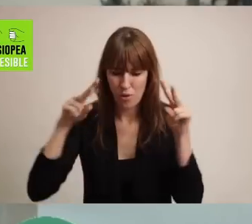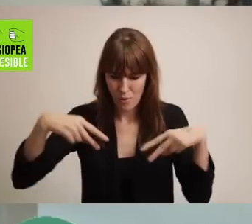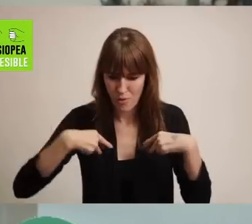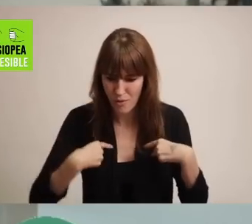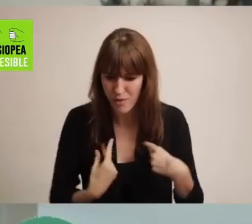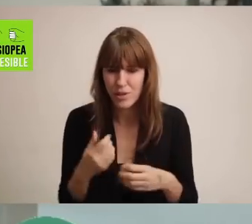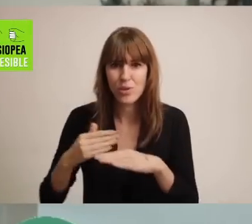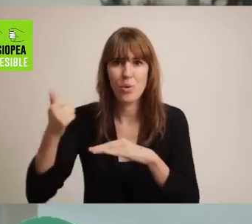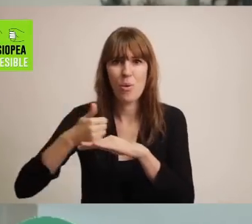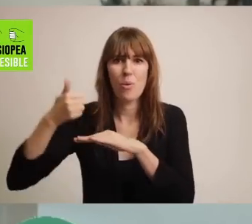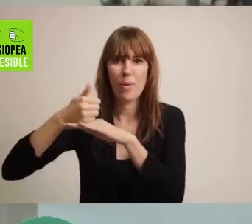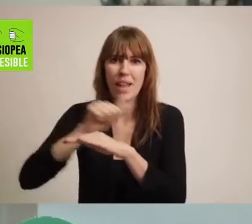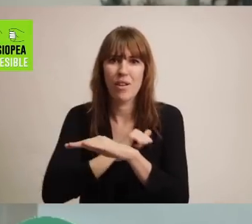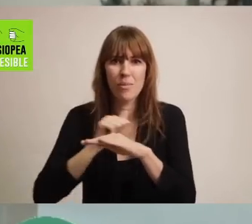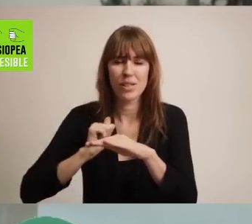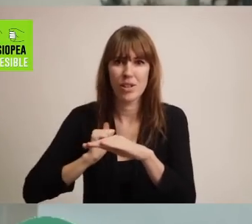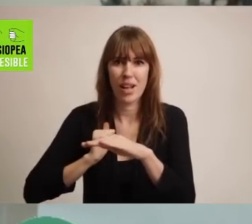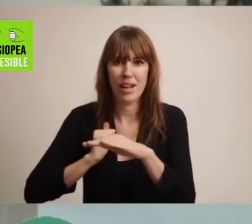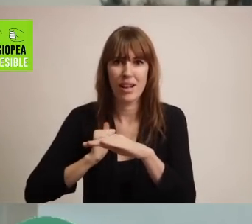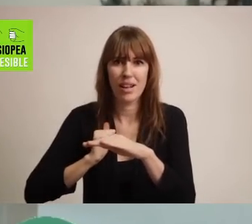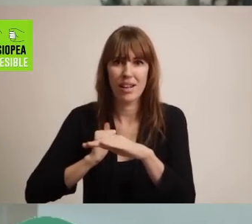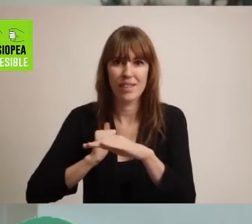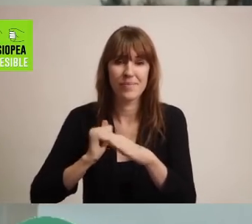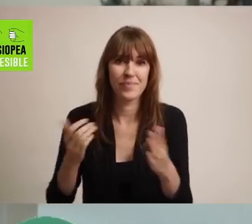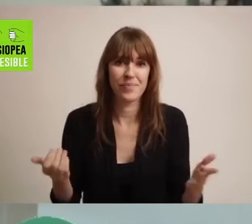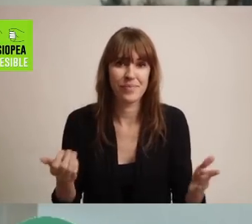pues entonces el Reiki entró bien.